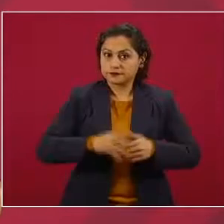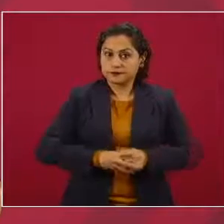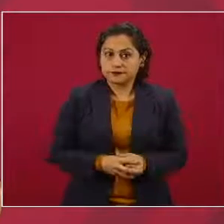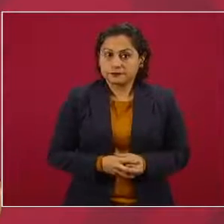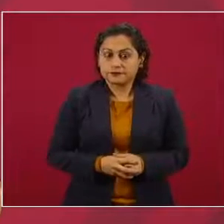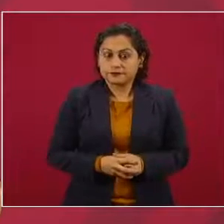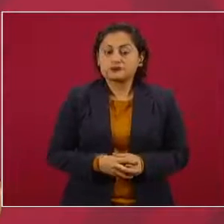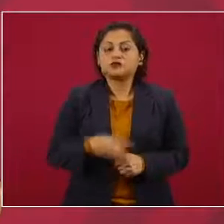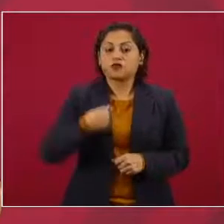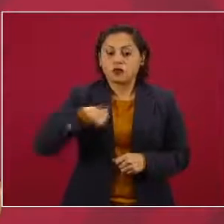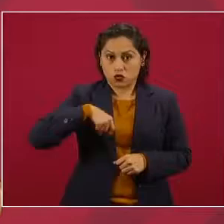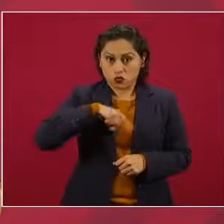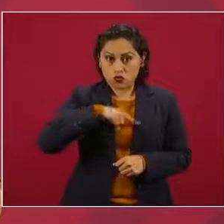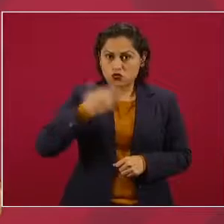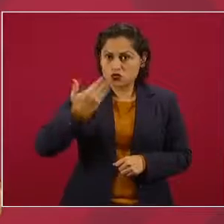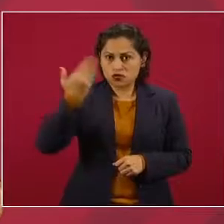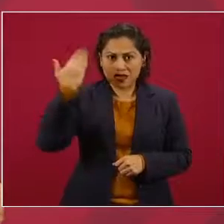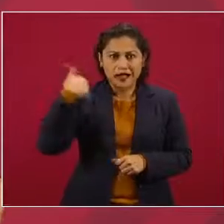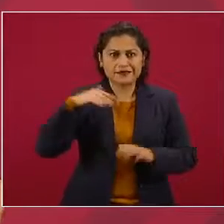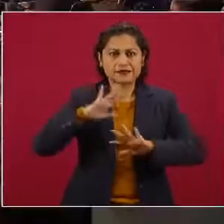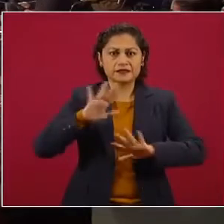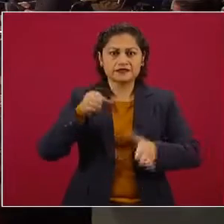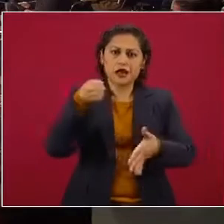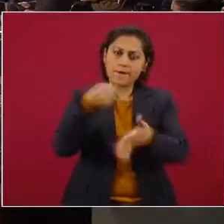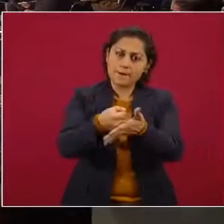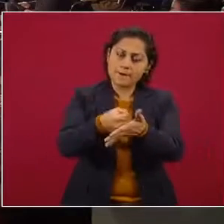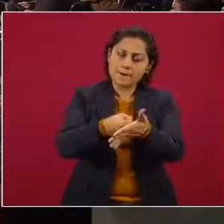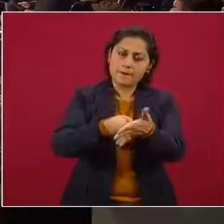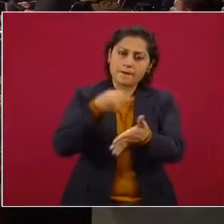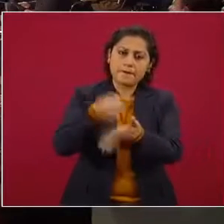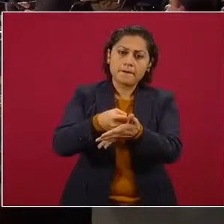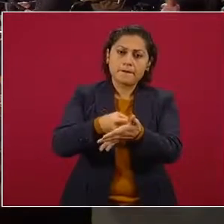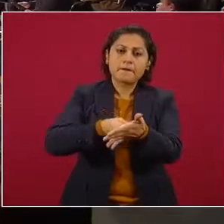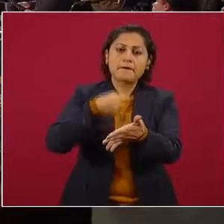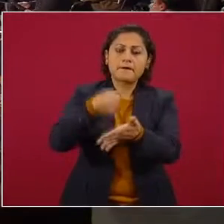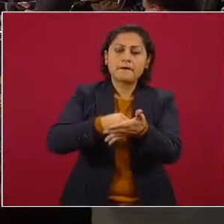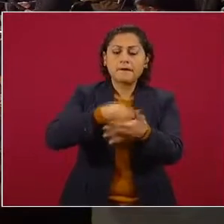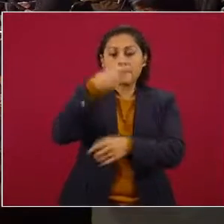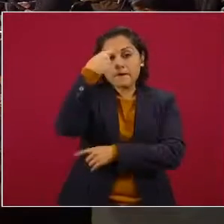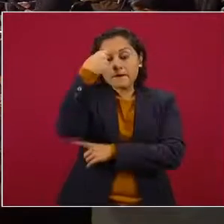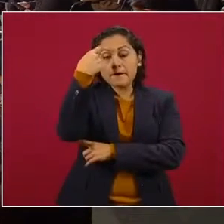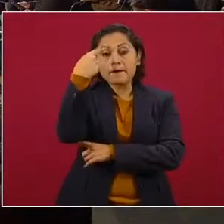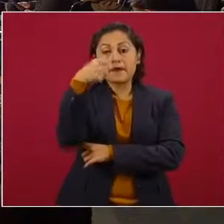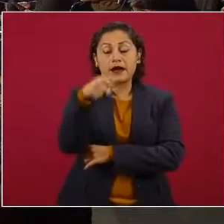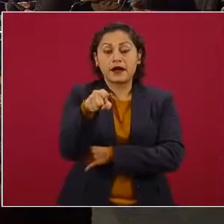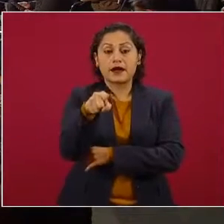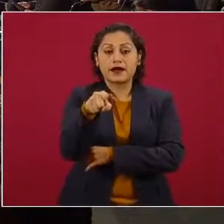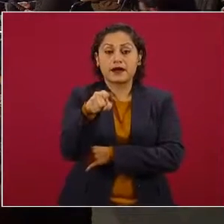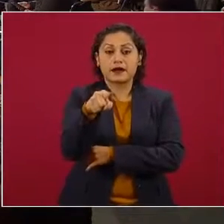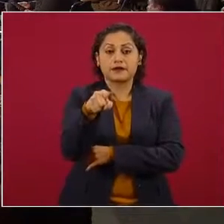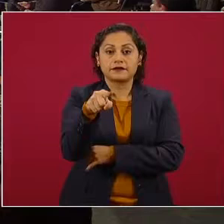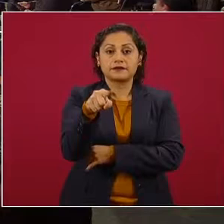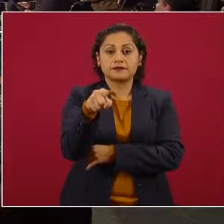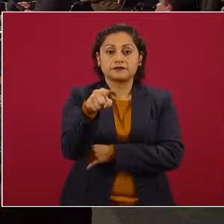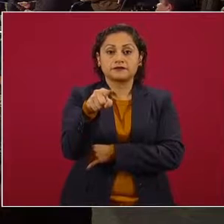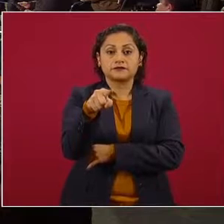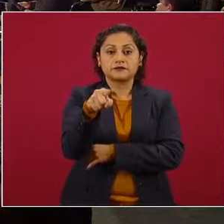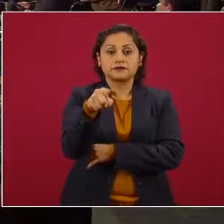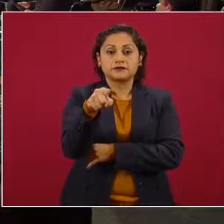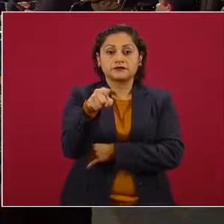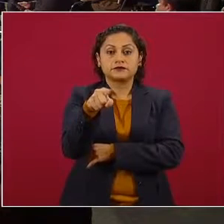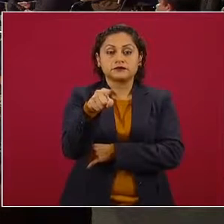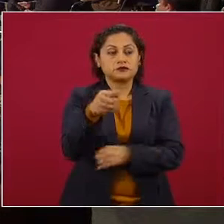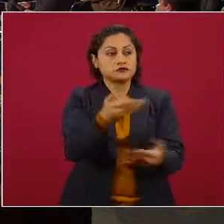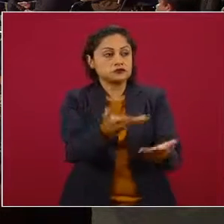Nosotros promovimos que se abrieran los espacios de participación a